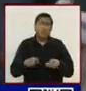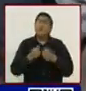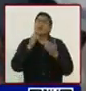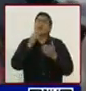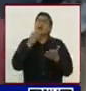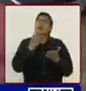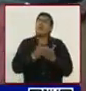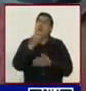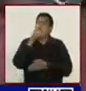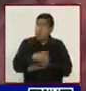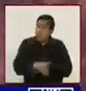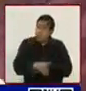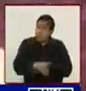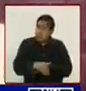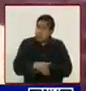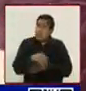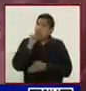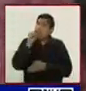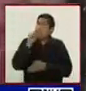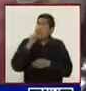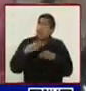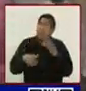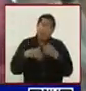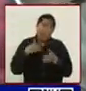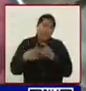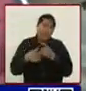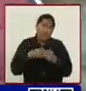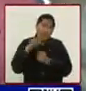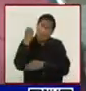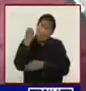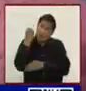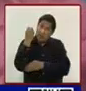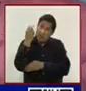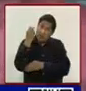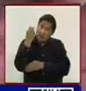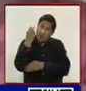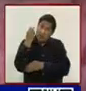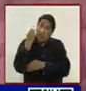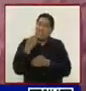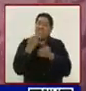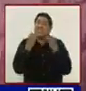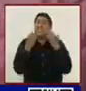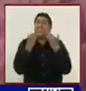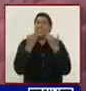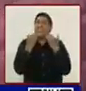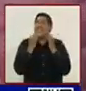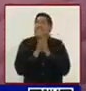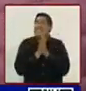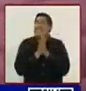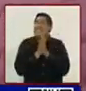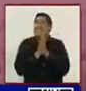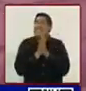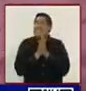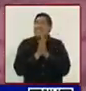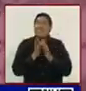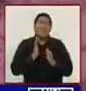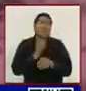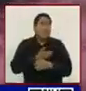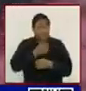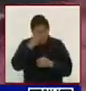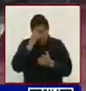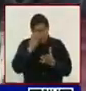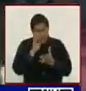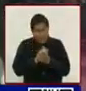¿Cómo está? Buenas noches, la molesto 3 segundos. No importa la hora, no al mediodía, igual hay que hacerle sumario. Gracias. Okay. No bajo nuestras creencias,